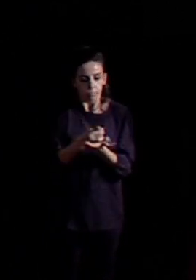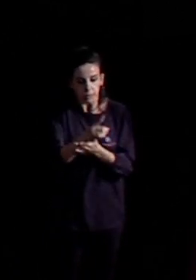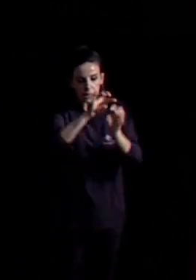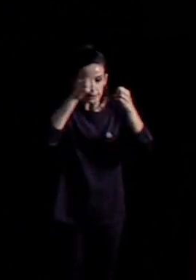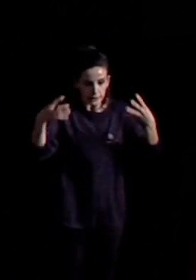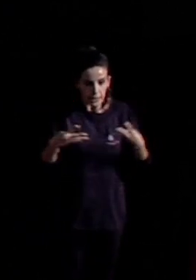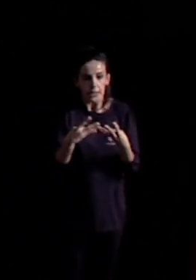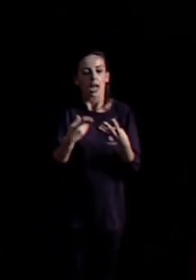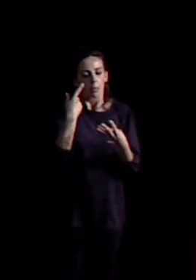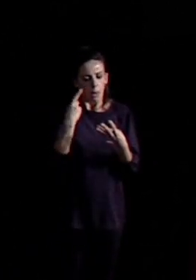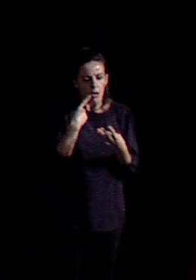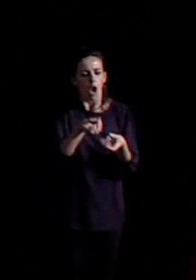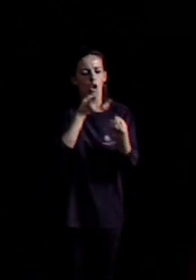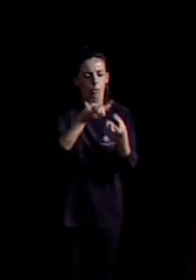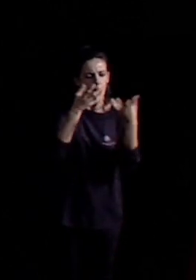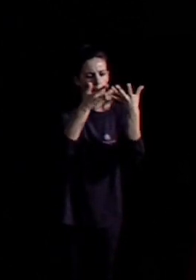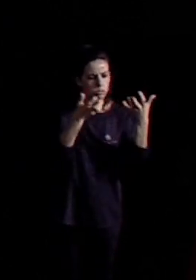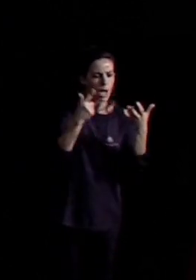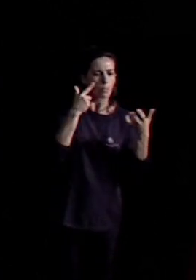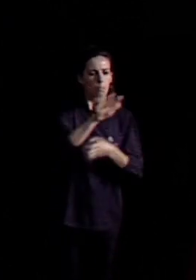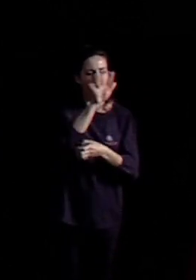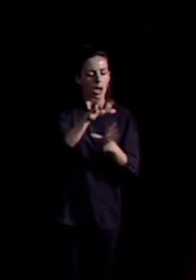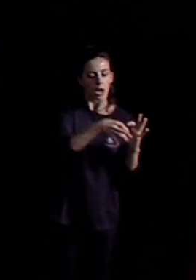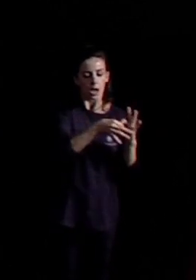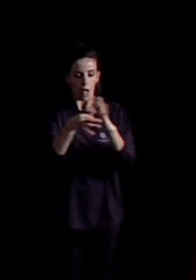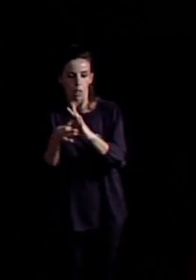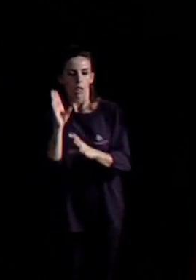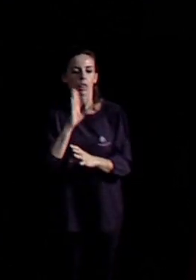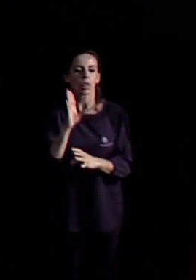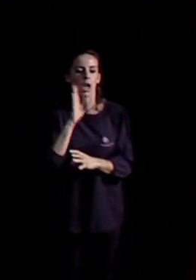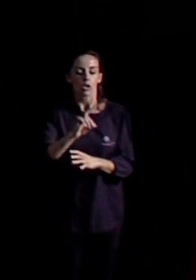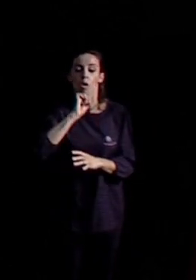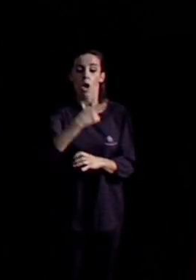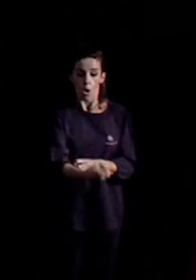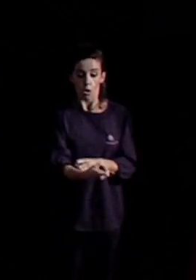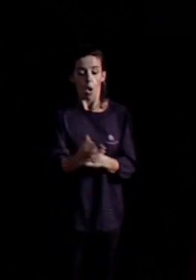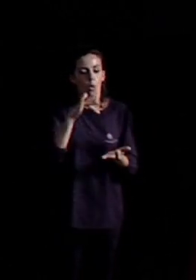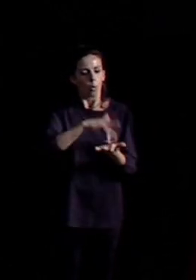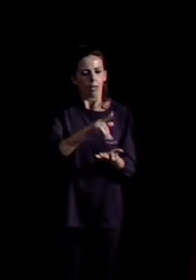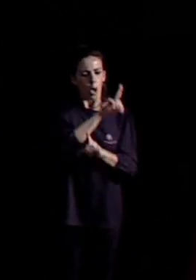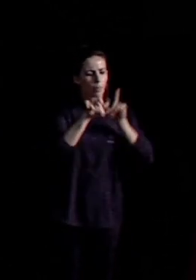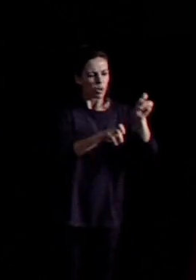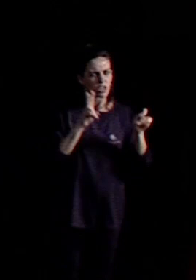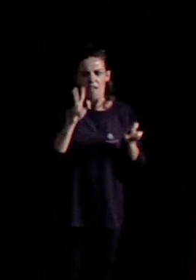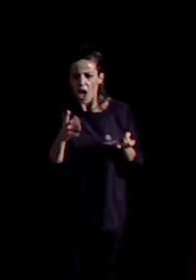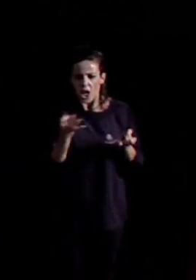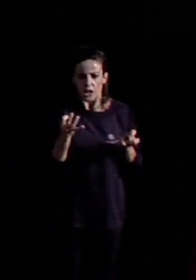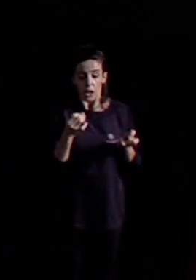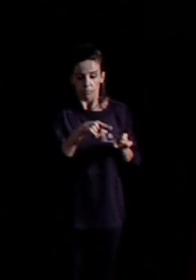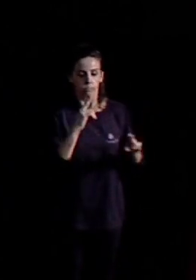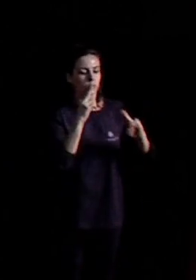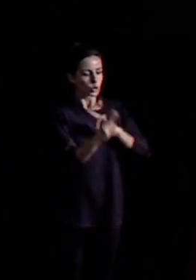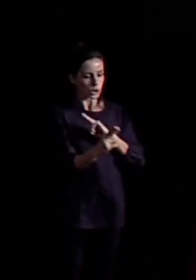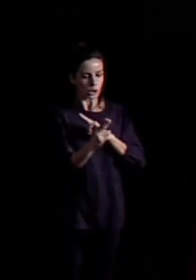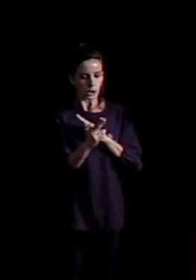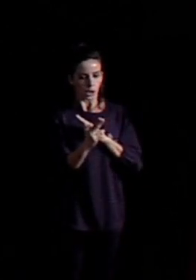veían comentarios e imágenes relacionados con los delitos de odio. Cuando se les pregunta qué ven, dicen